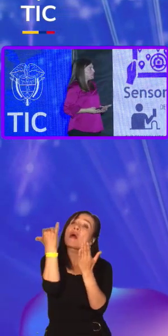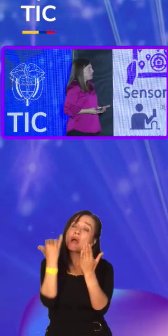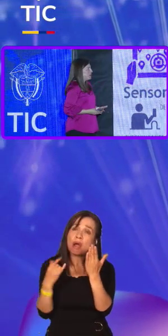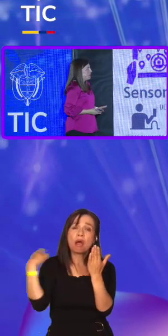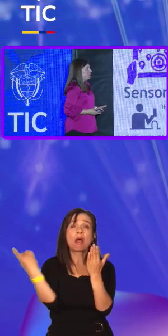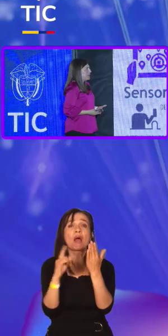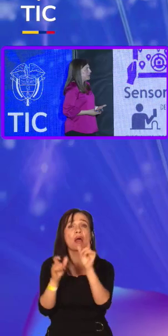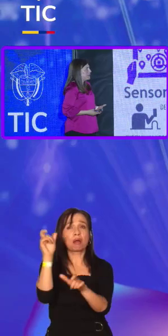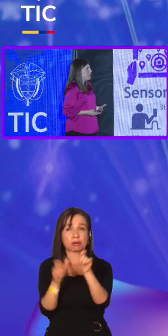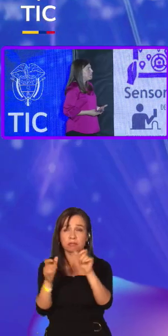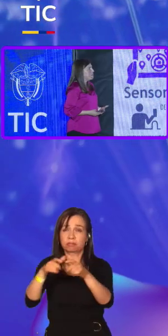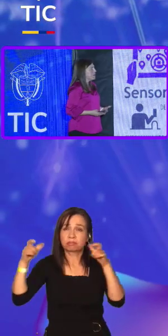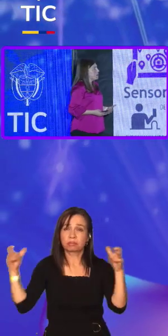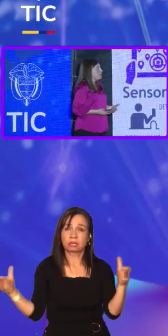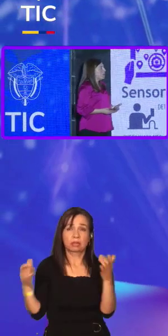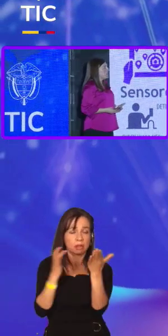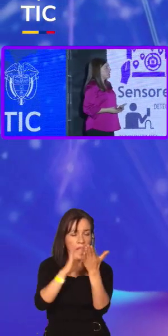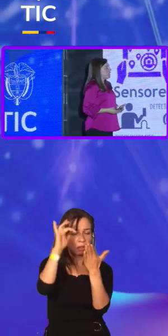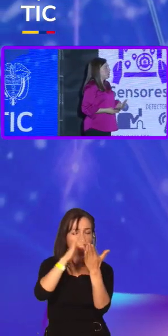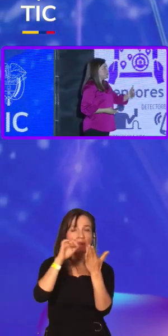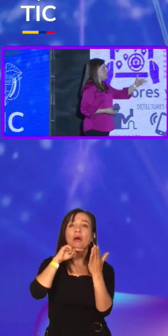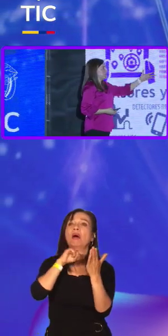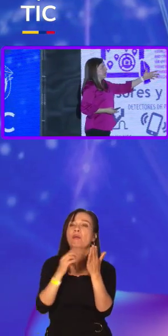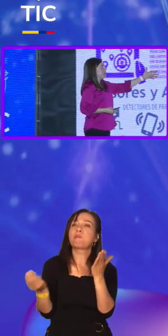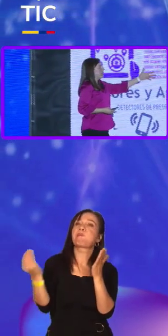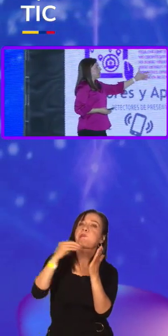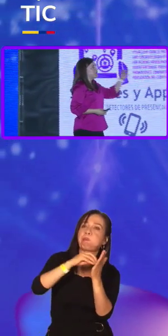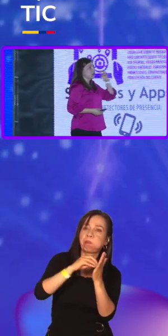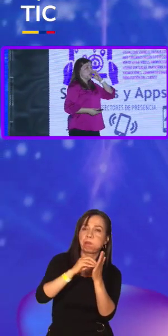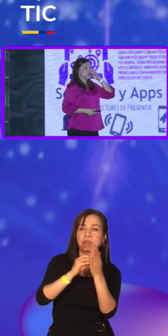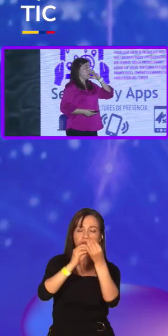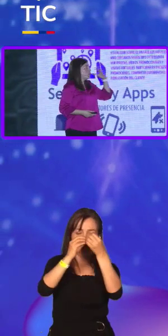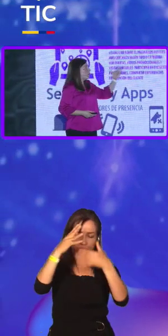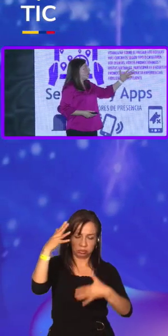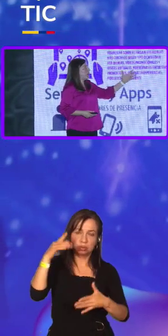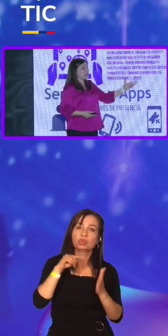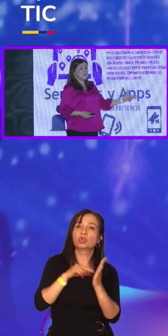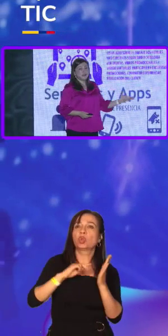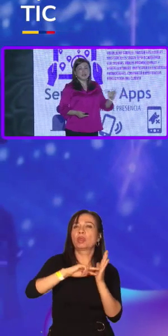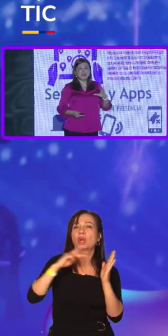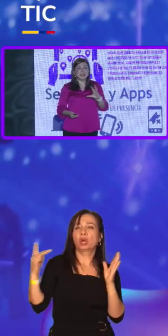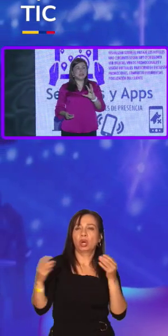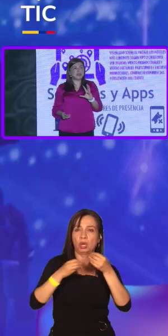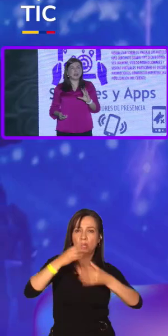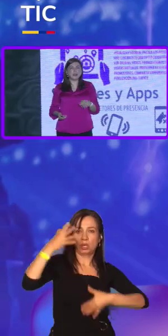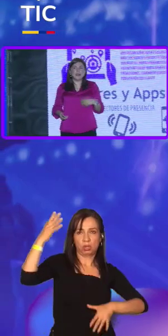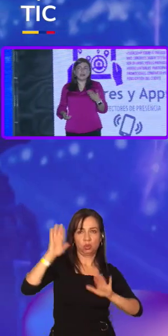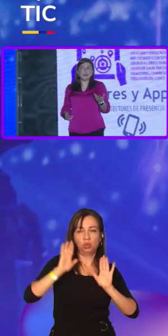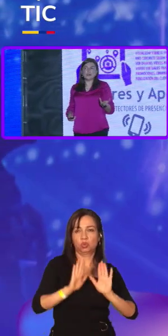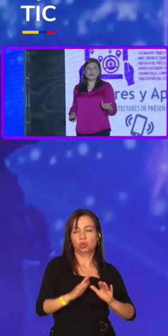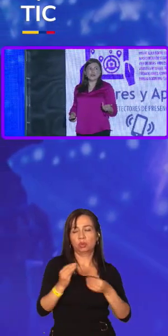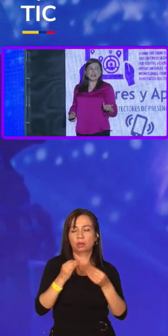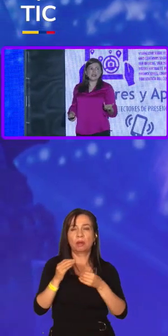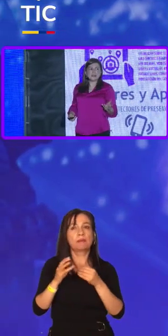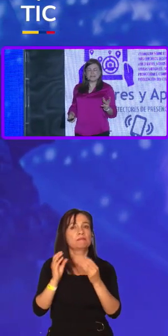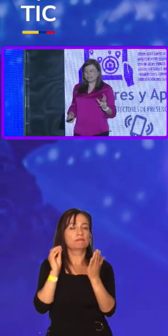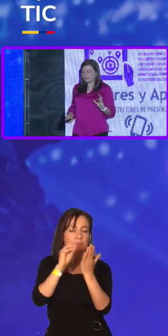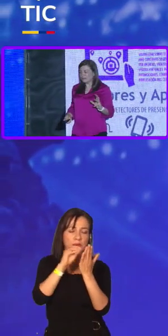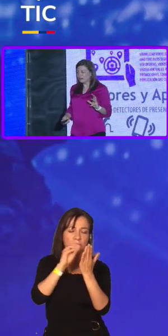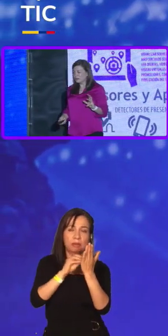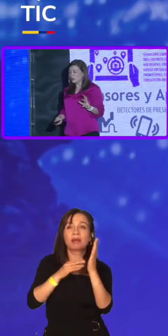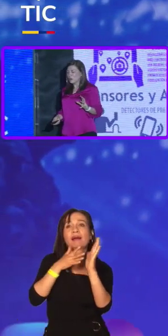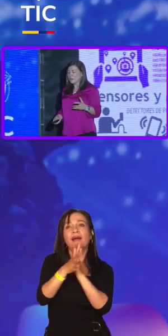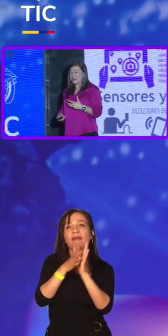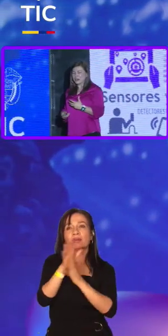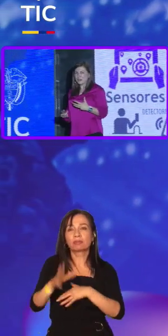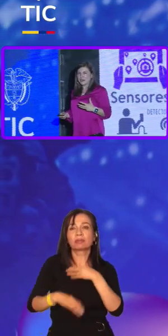el mundo tiene un teléfono celular inteligente. Puedo tener menús inteligentes donde puedo proveer información adicional e incluso, como ha